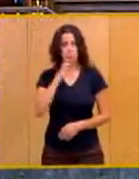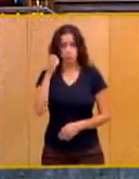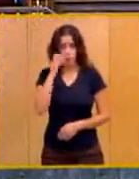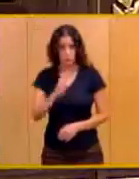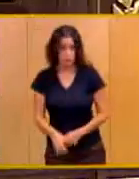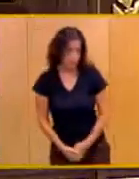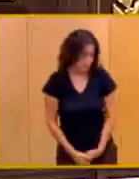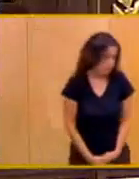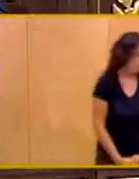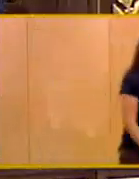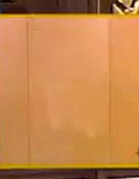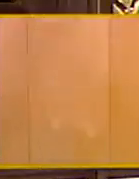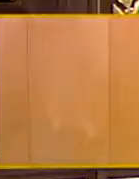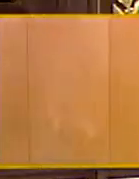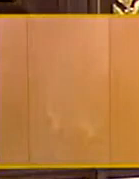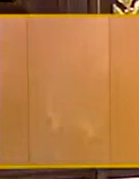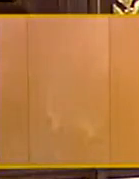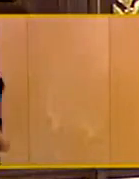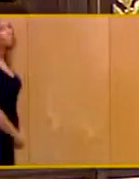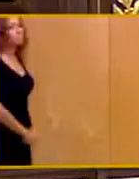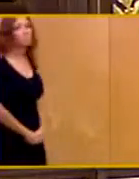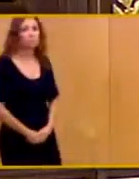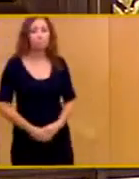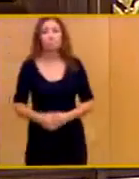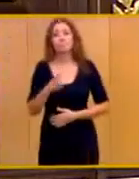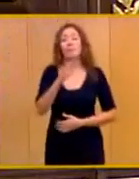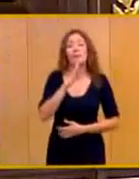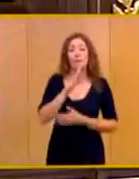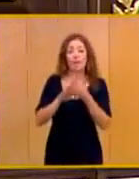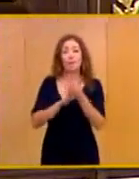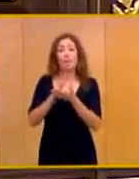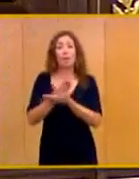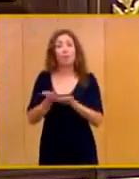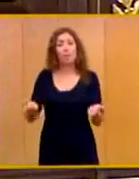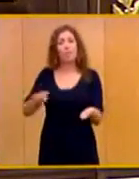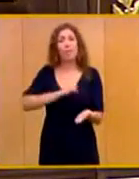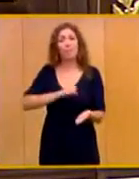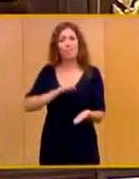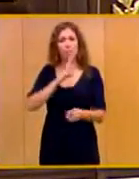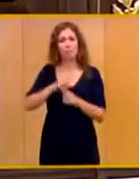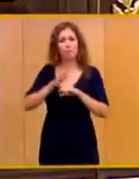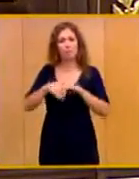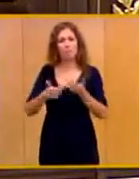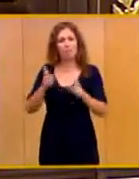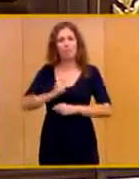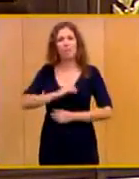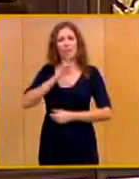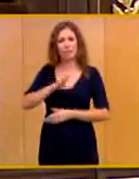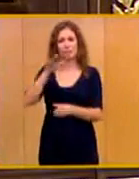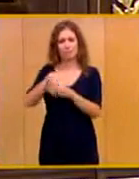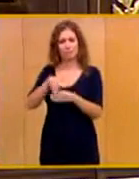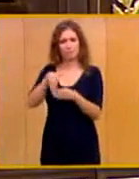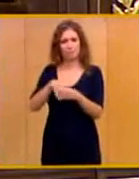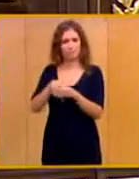confianza que usted invoca en democracia la dan los ciudadanos en las urnas. Y gracias a la confianza de los ciudadanos en las